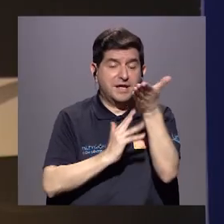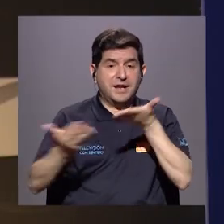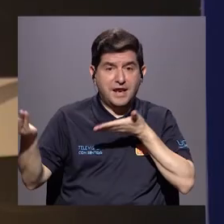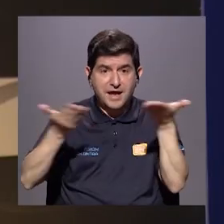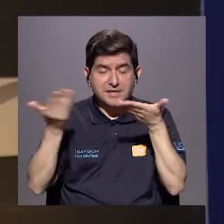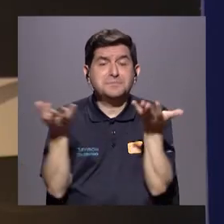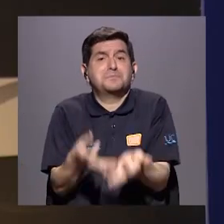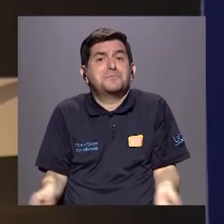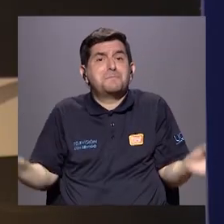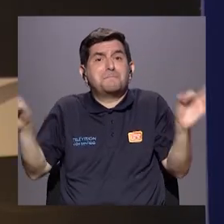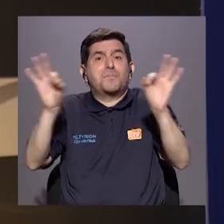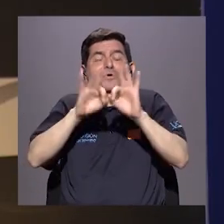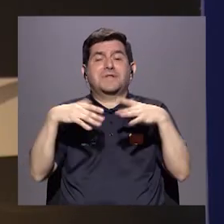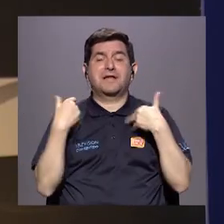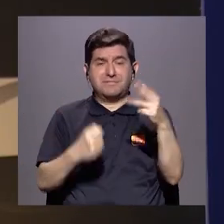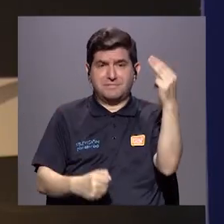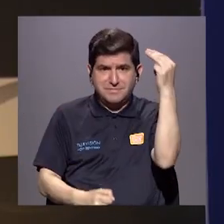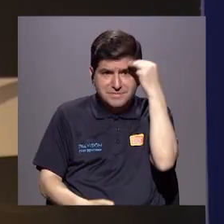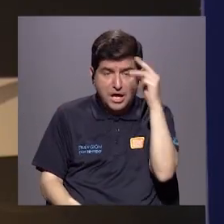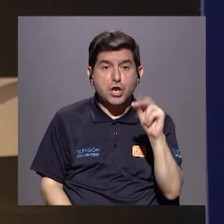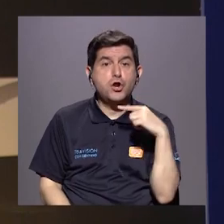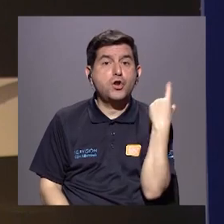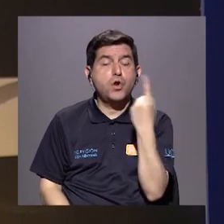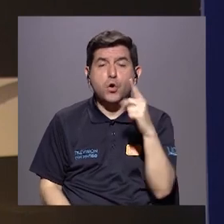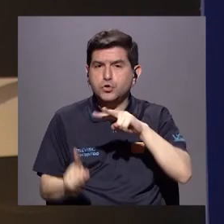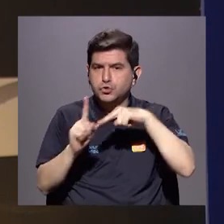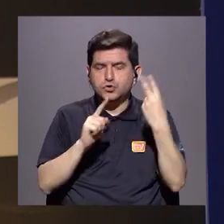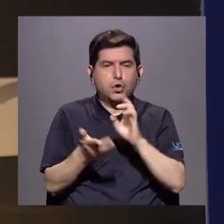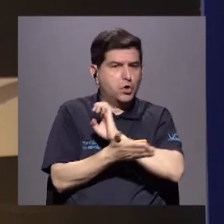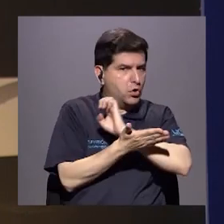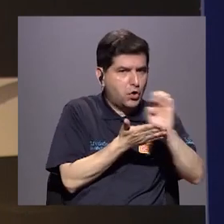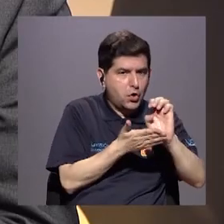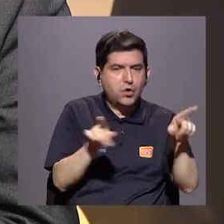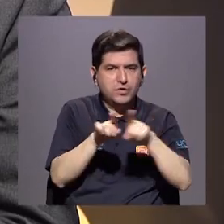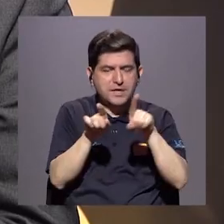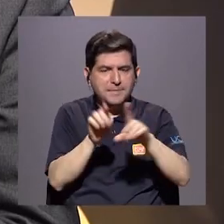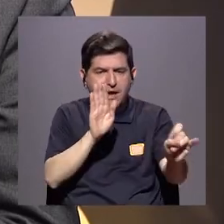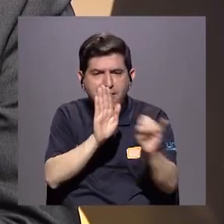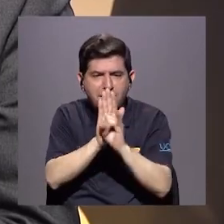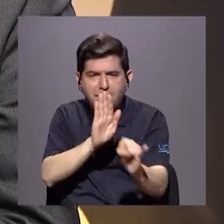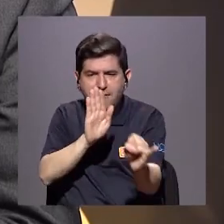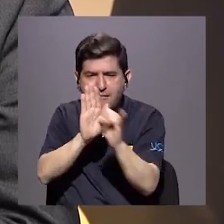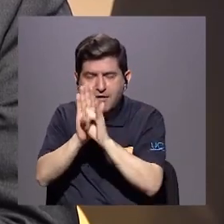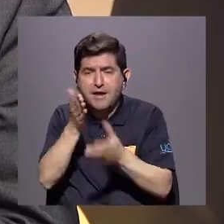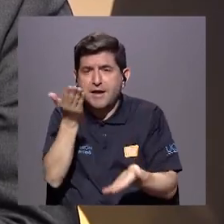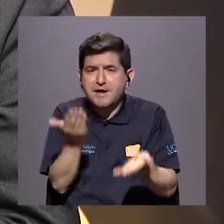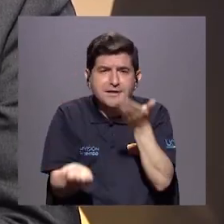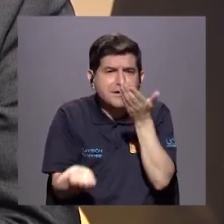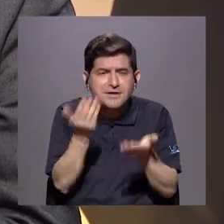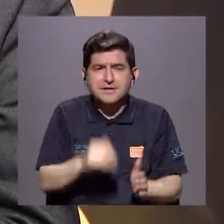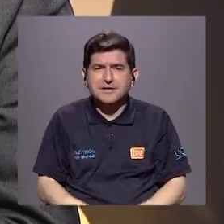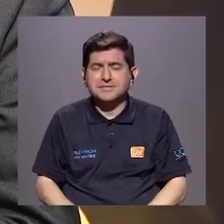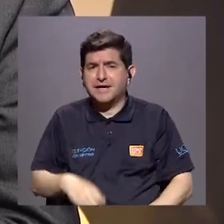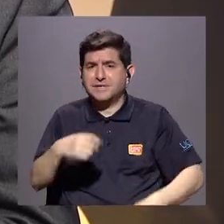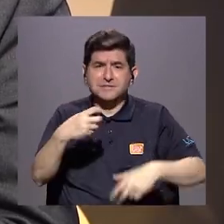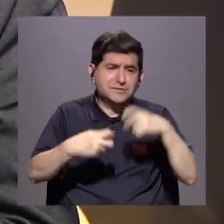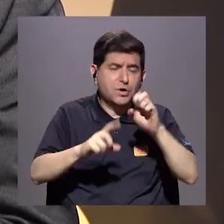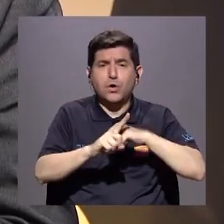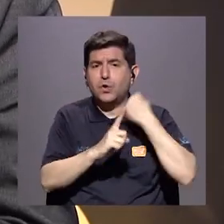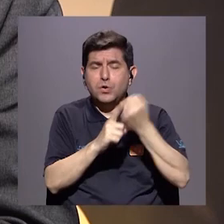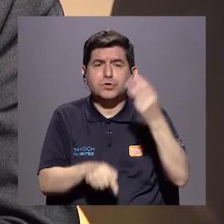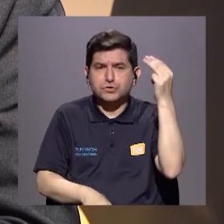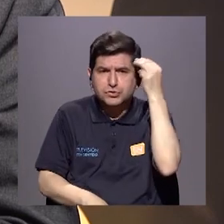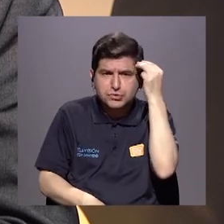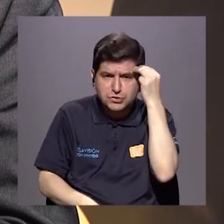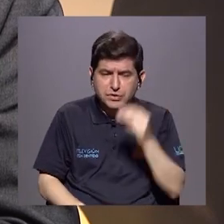servicios esto es muy importante de salud mental no solamente de la perspectiva preventiva sino que logren identificar posibles desórdenes o condiciones